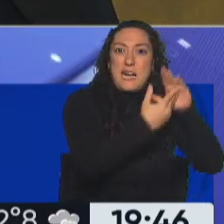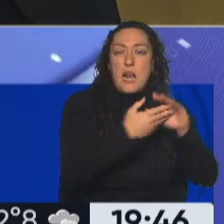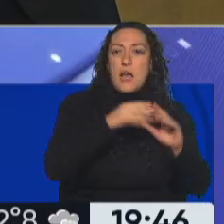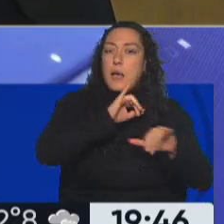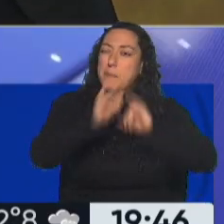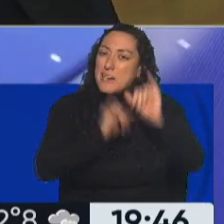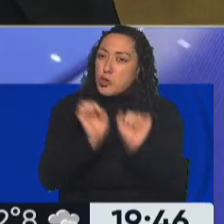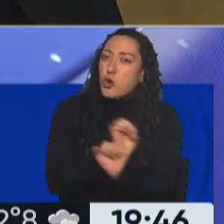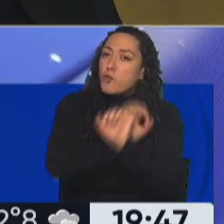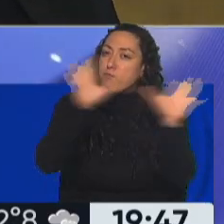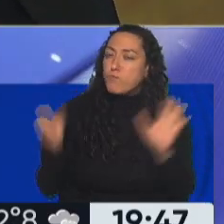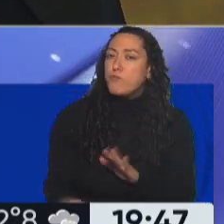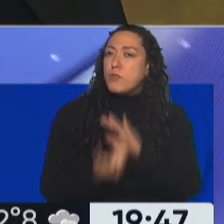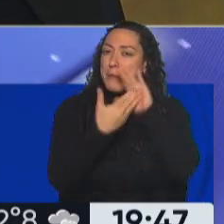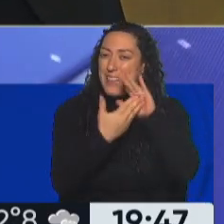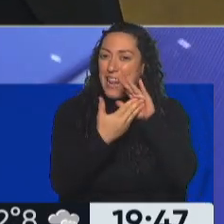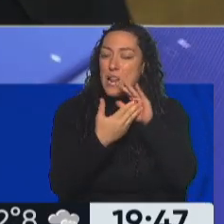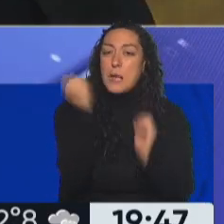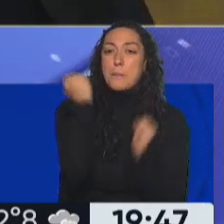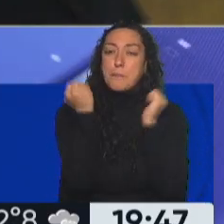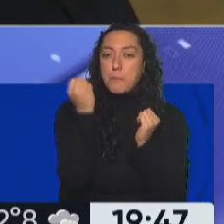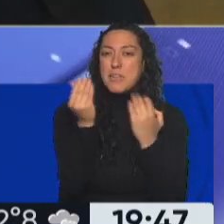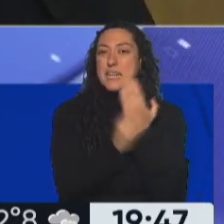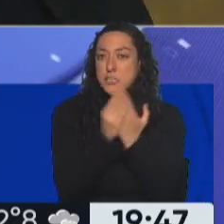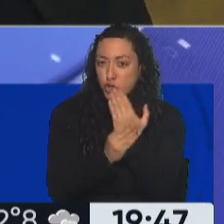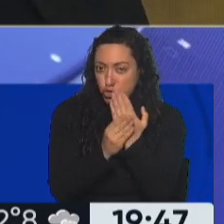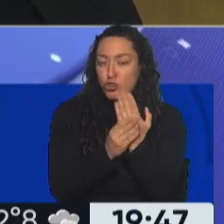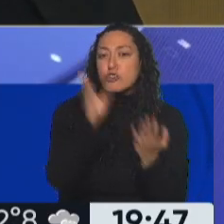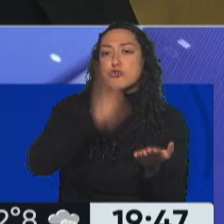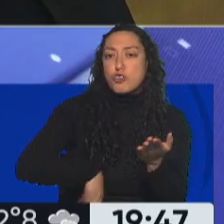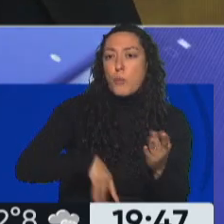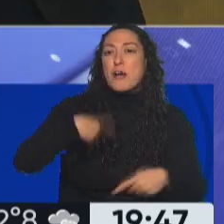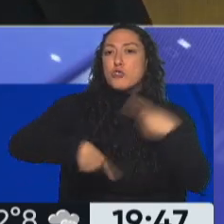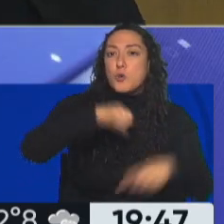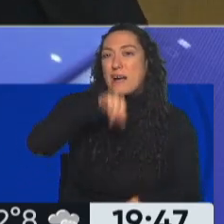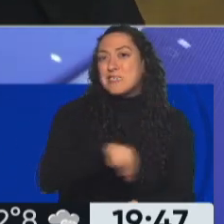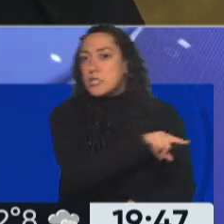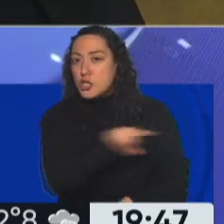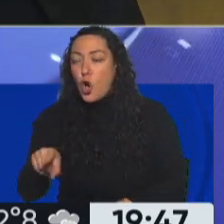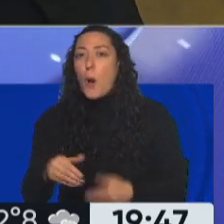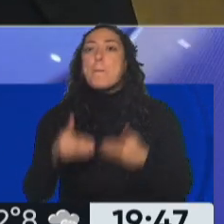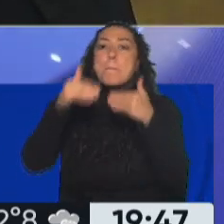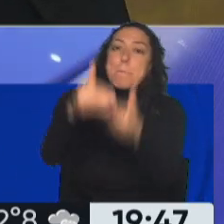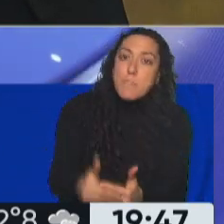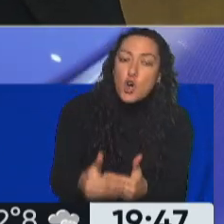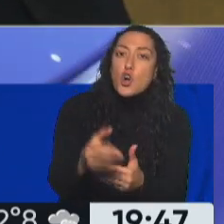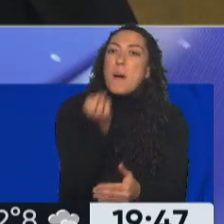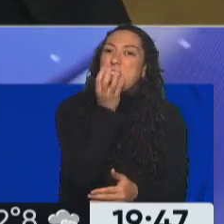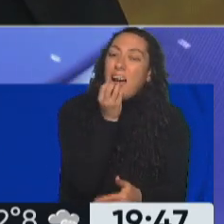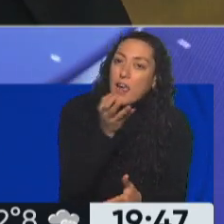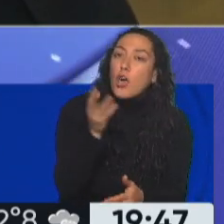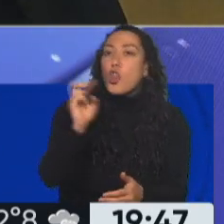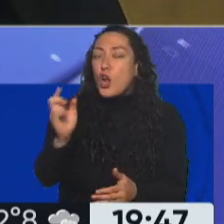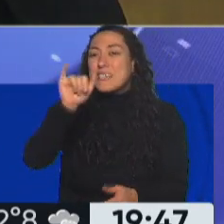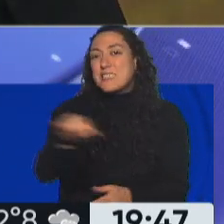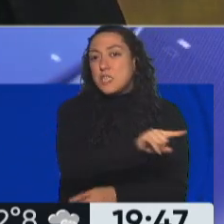que tiene que tomar en las próximas horas el ministro de Economía, que tiene que ver con la continuidad o no, la prórroga o no de este blanqueo de capitales, con la